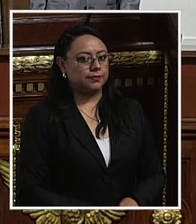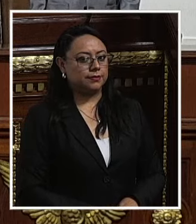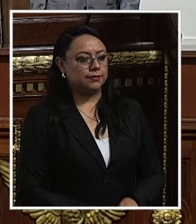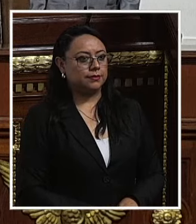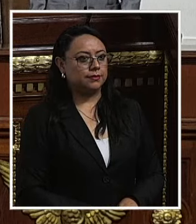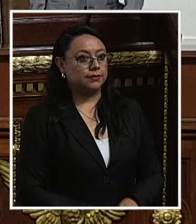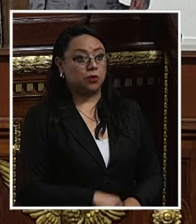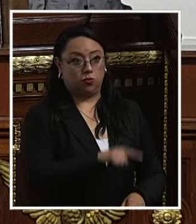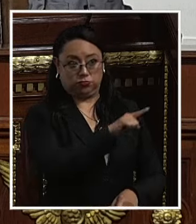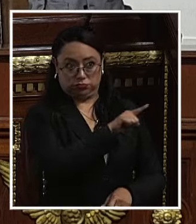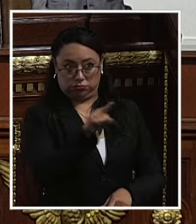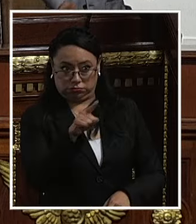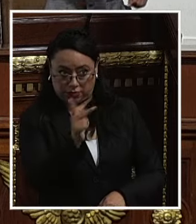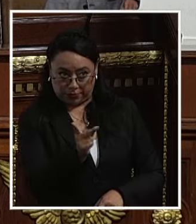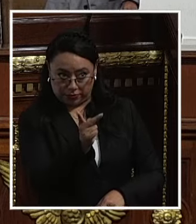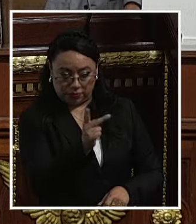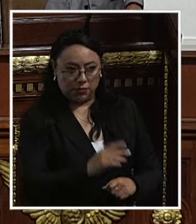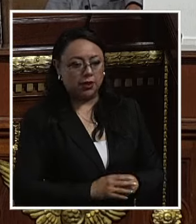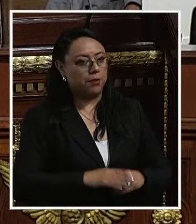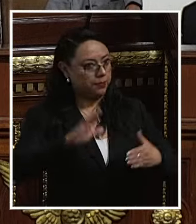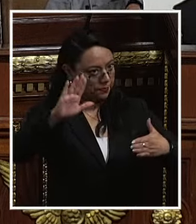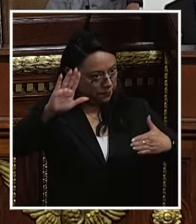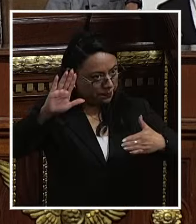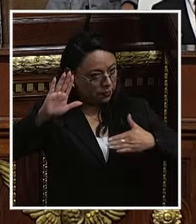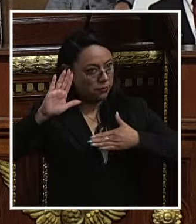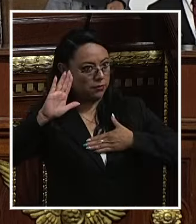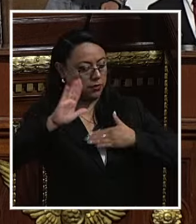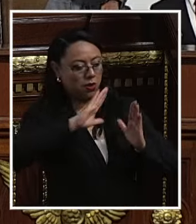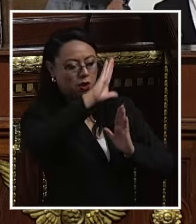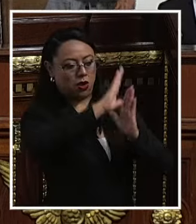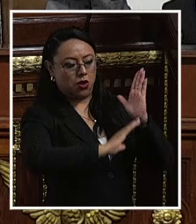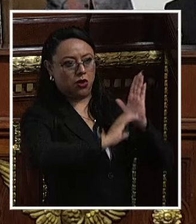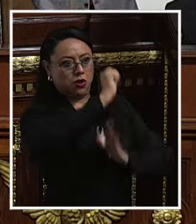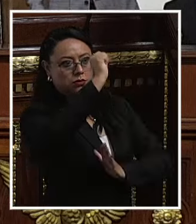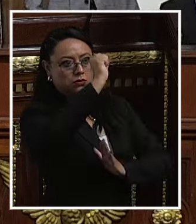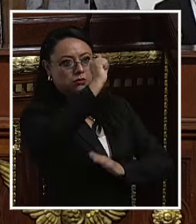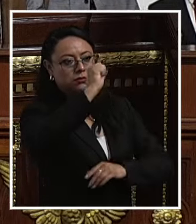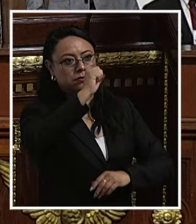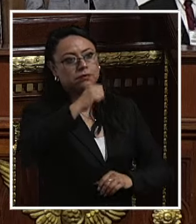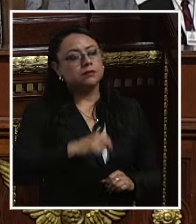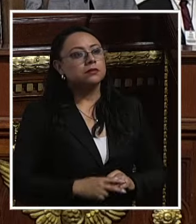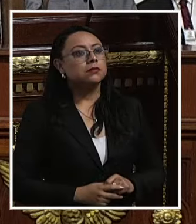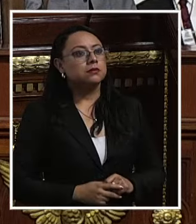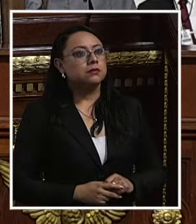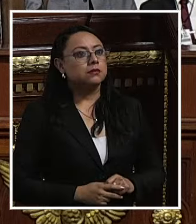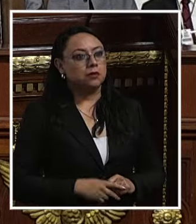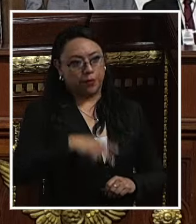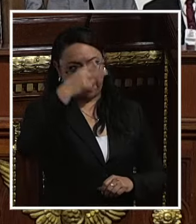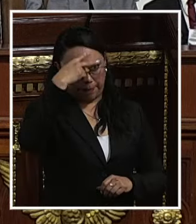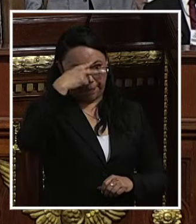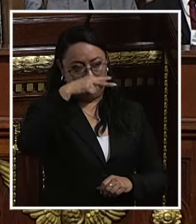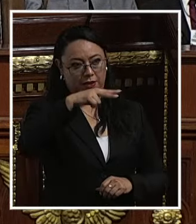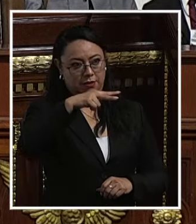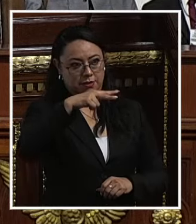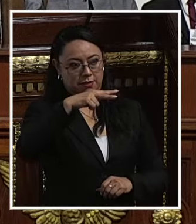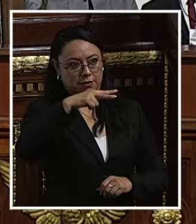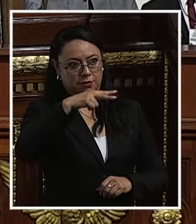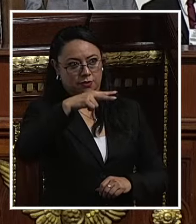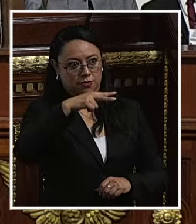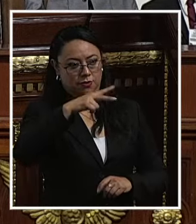Protestan guardar y hacer guardar la Constitución Política de los Estados